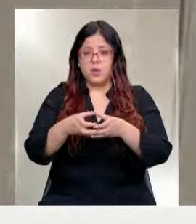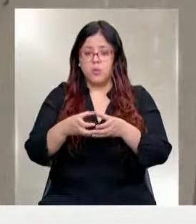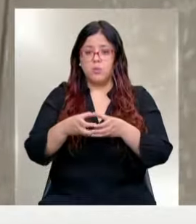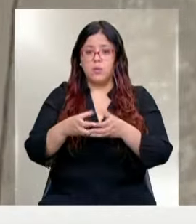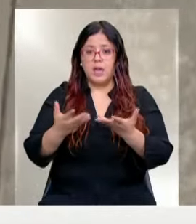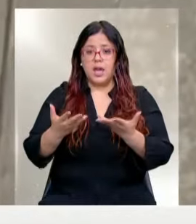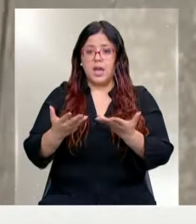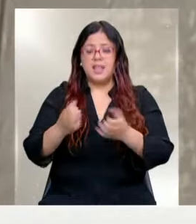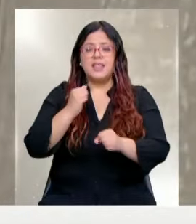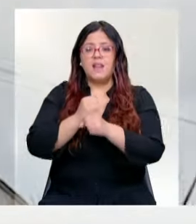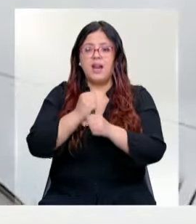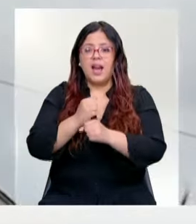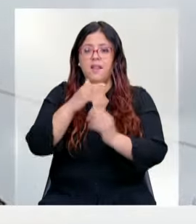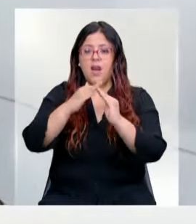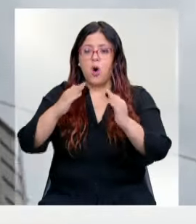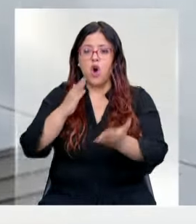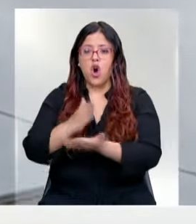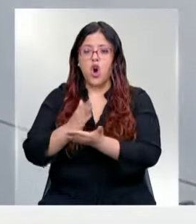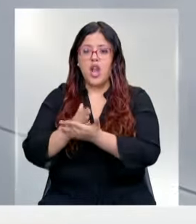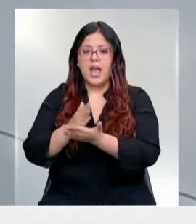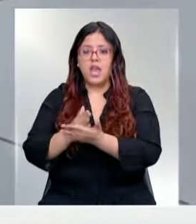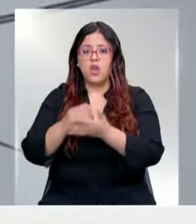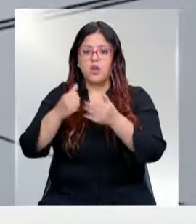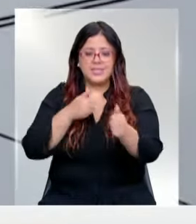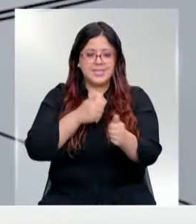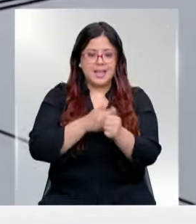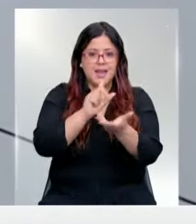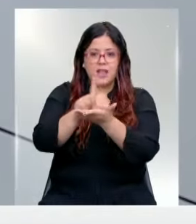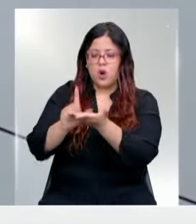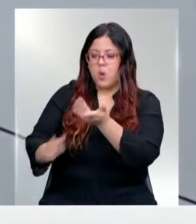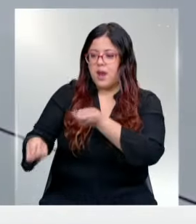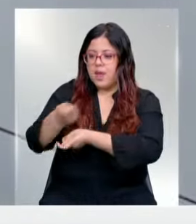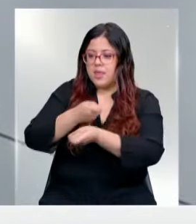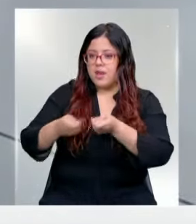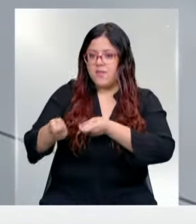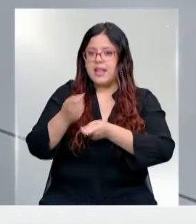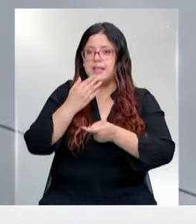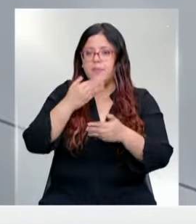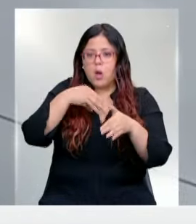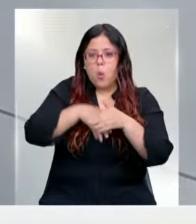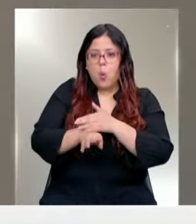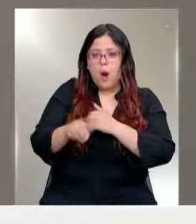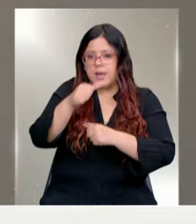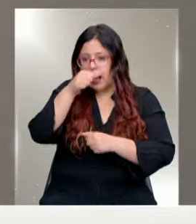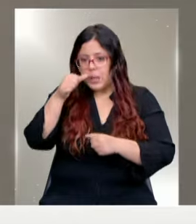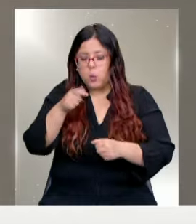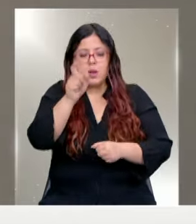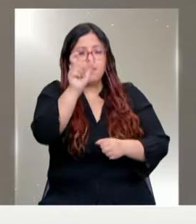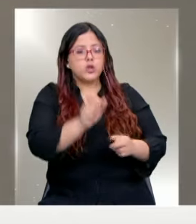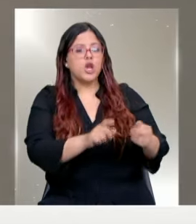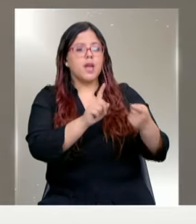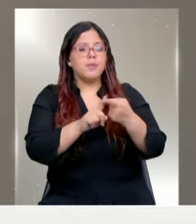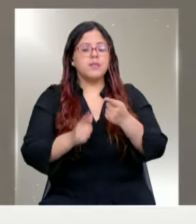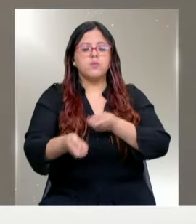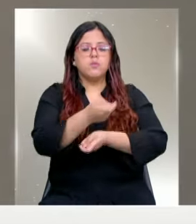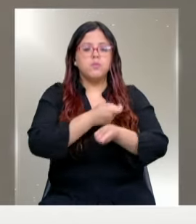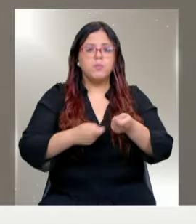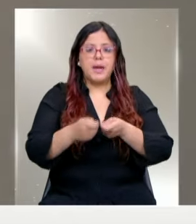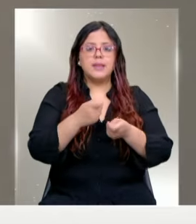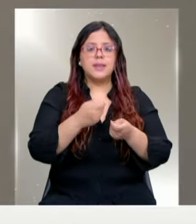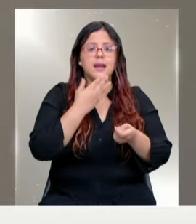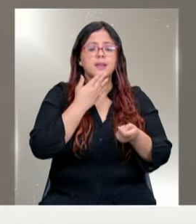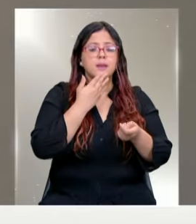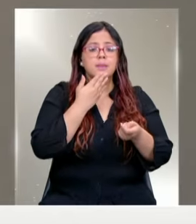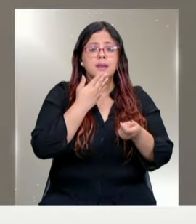de un colegio cercano a los puntos de venta y acopio. Efectivamente, una de las personas que participaba de forma activa en la venta y distribución de